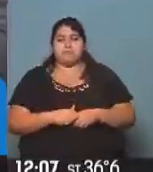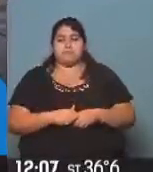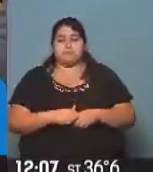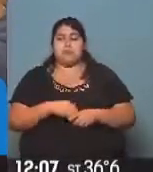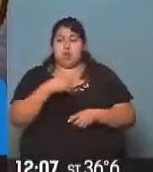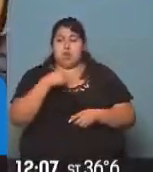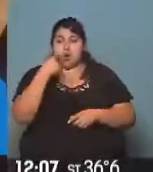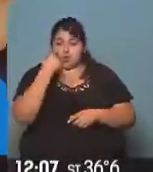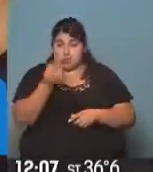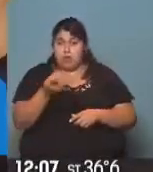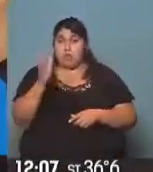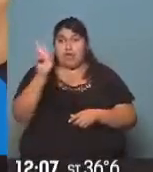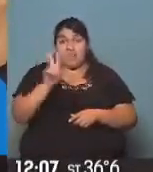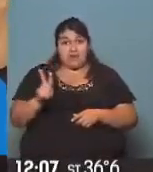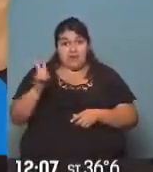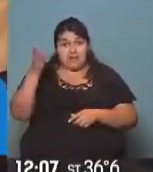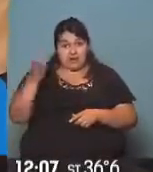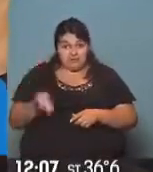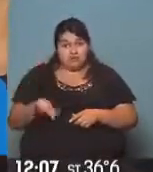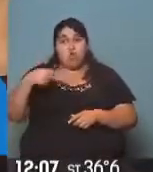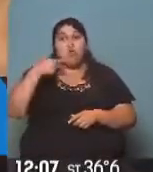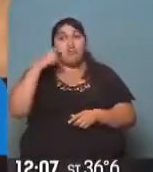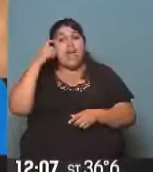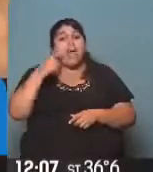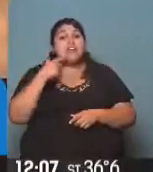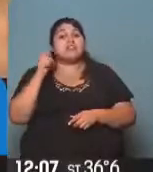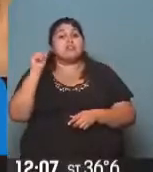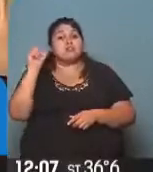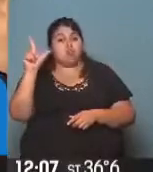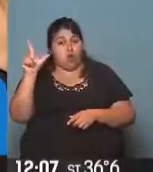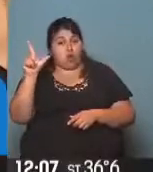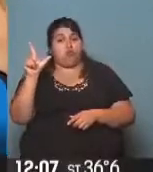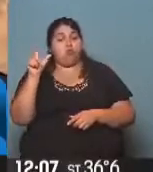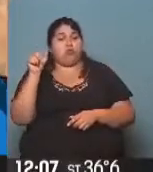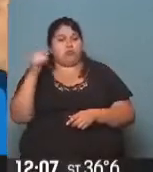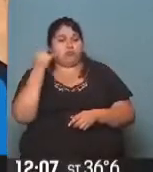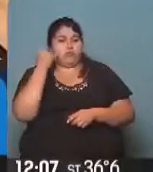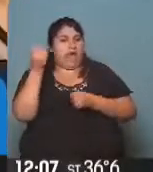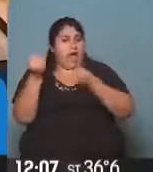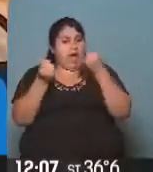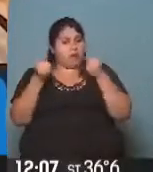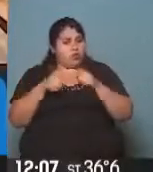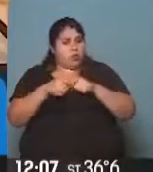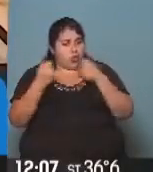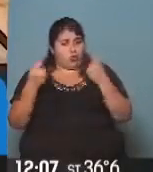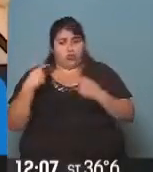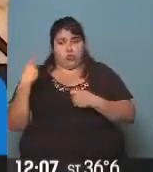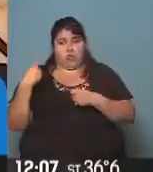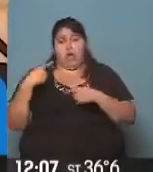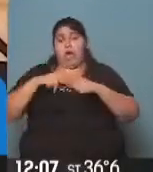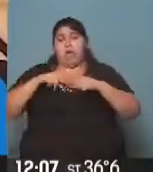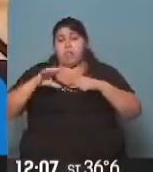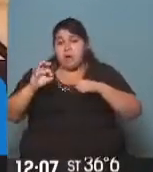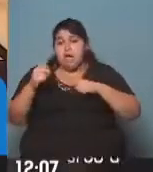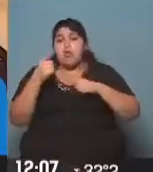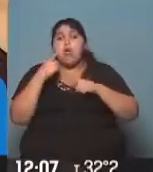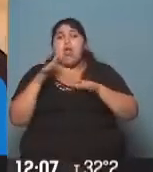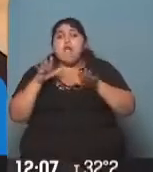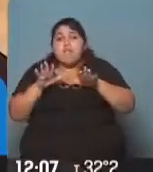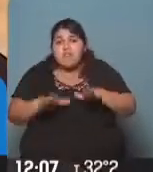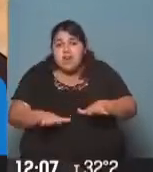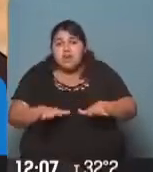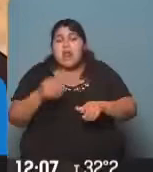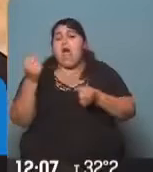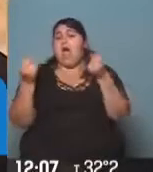el venezolano nelson que se me presentó como nelson fue cuando yo tenía el auto roto y con mi hermano lo estábamos remolcando el frena en un auto gris